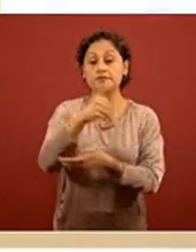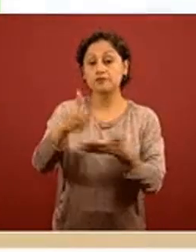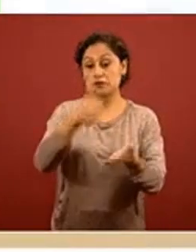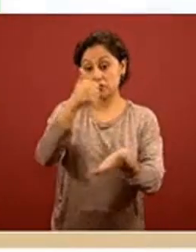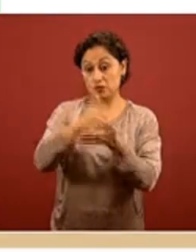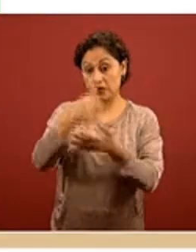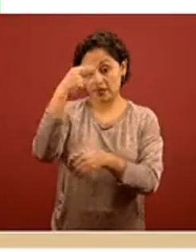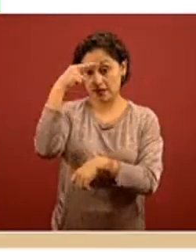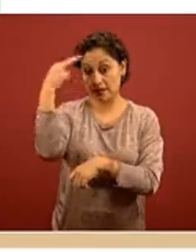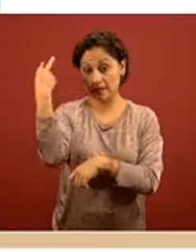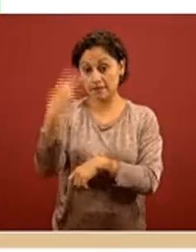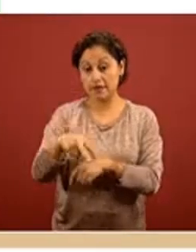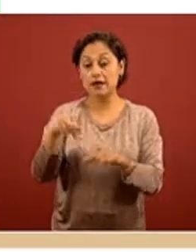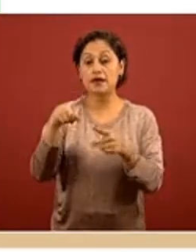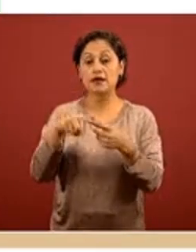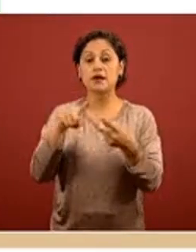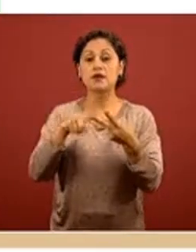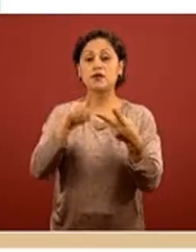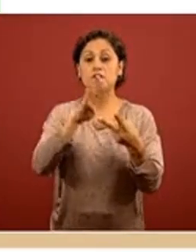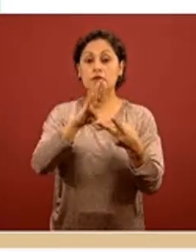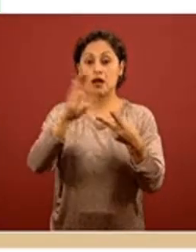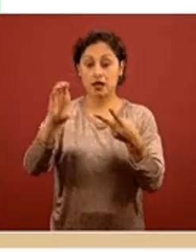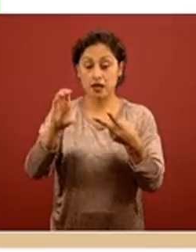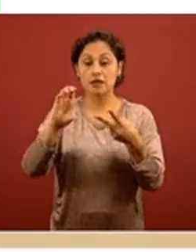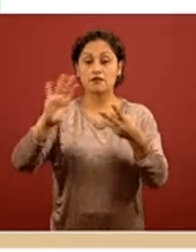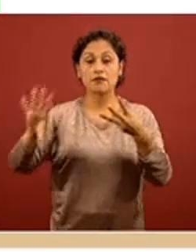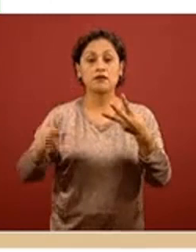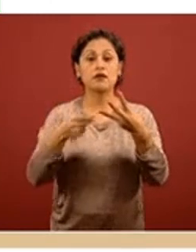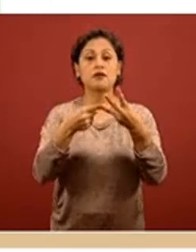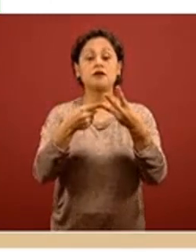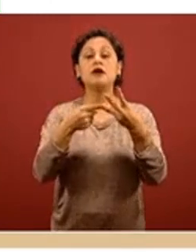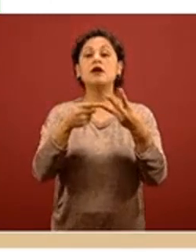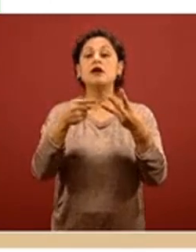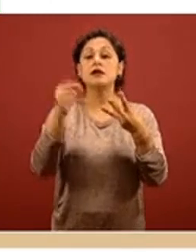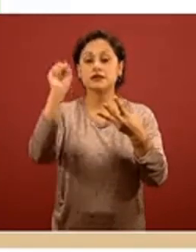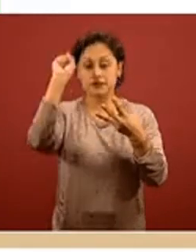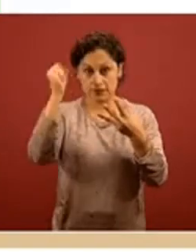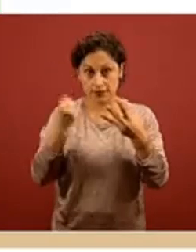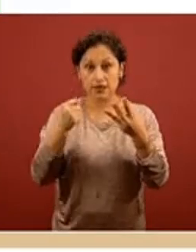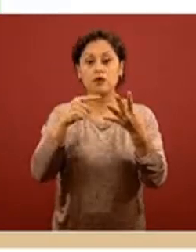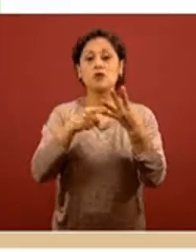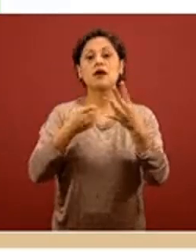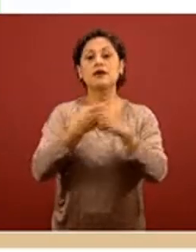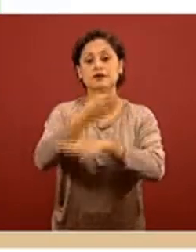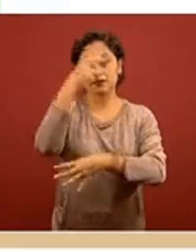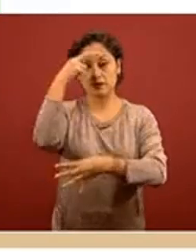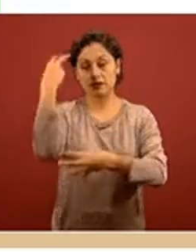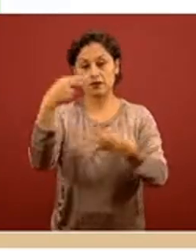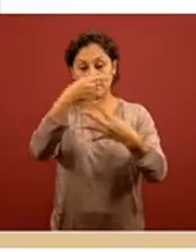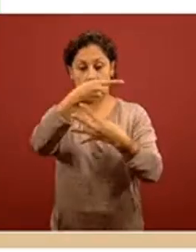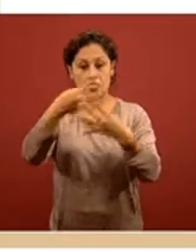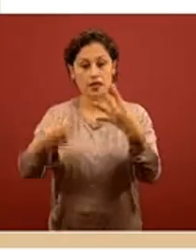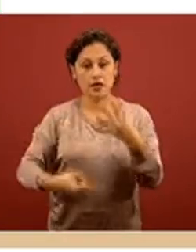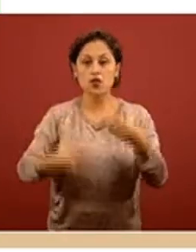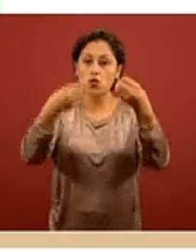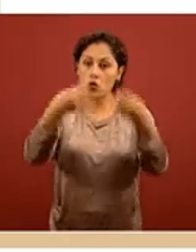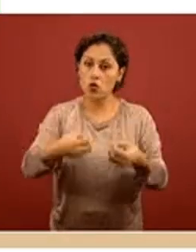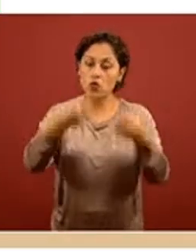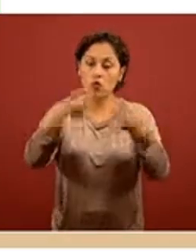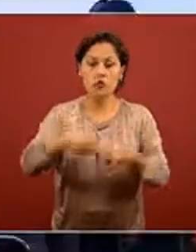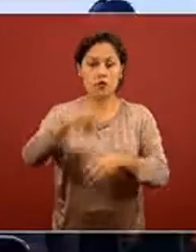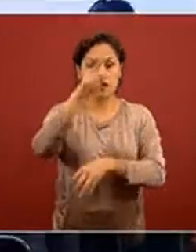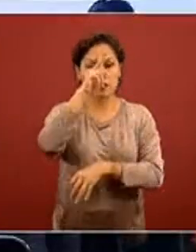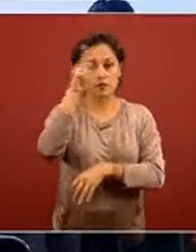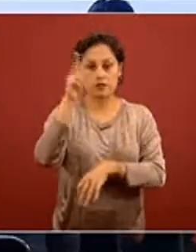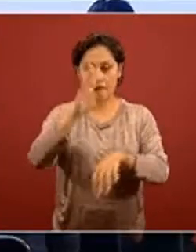México, Baja California, y aquí se suma, por ejemplo, el estado de Sinaloa y el estado de México, son los que tienen la mayor ocupación de